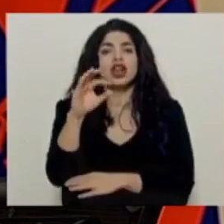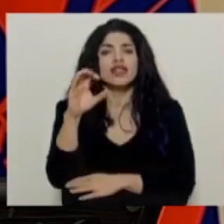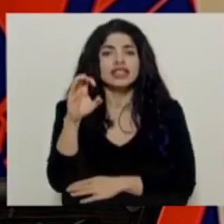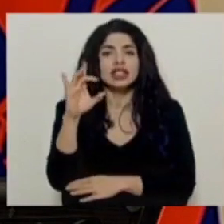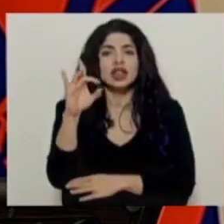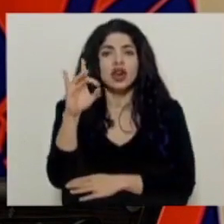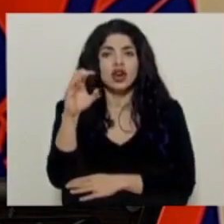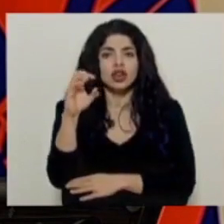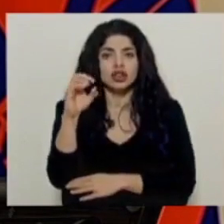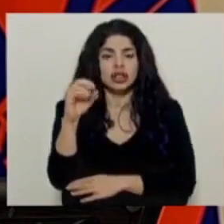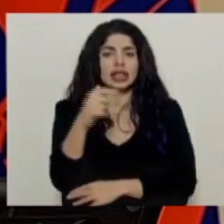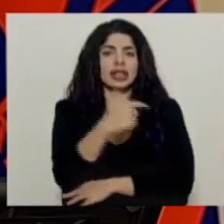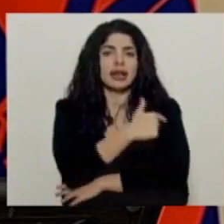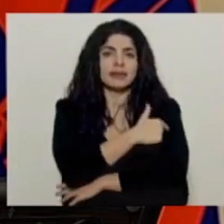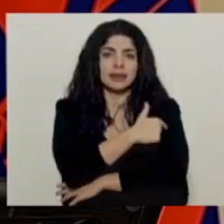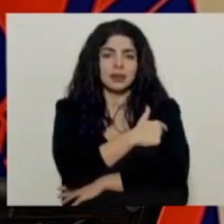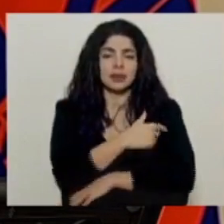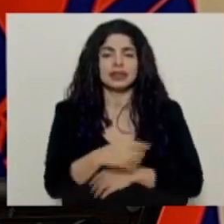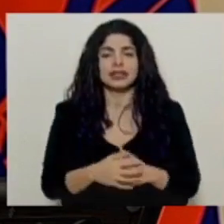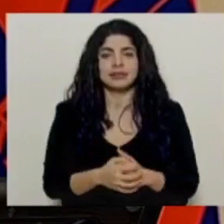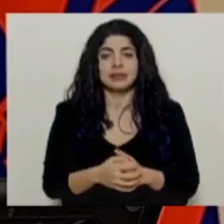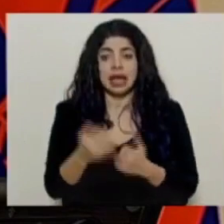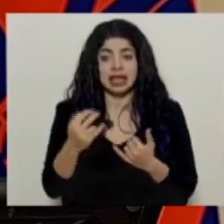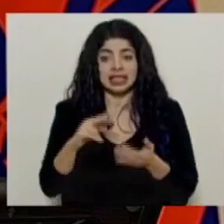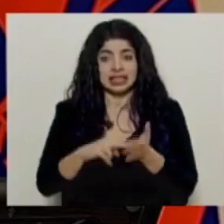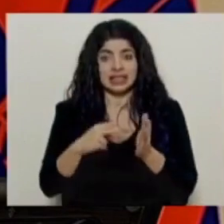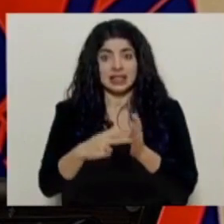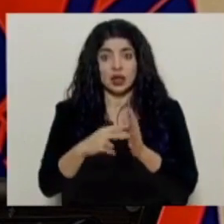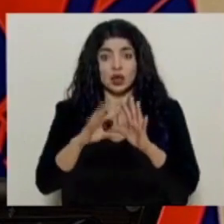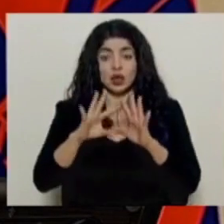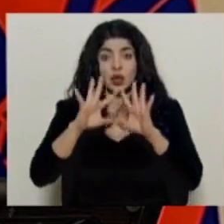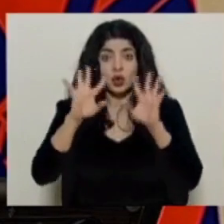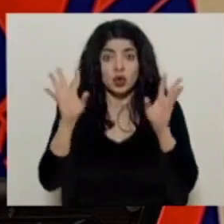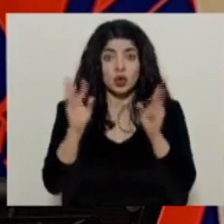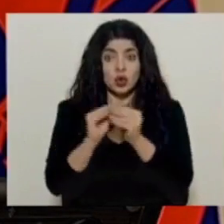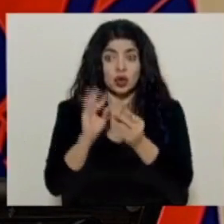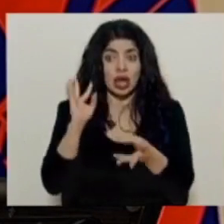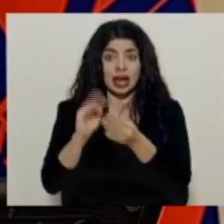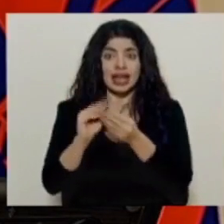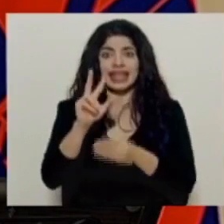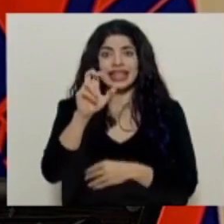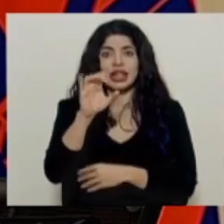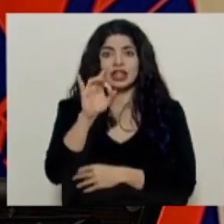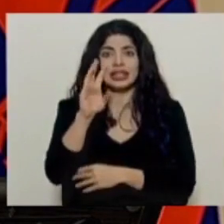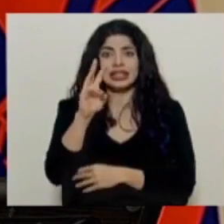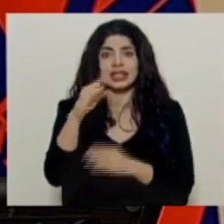109.980 dosis para un total recibida de